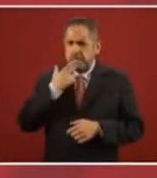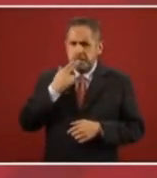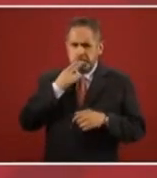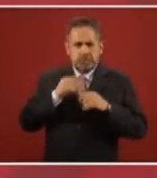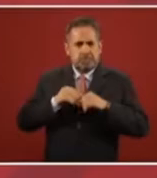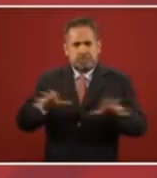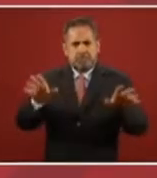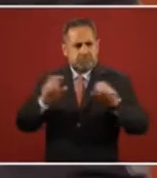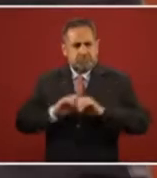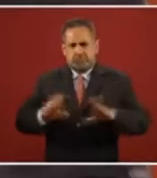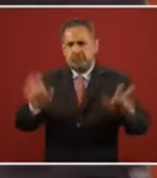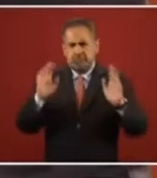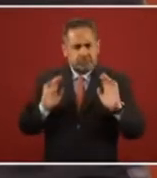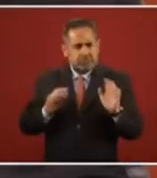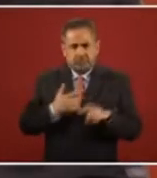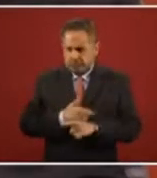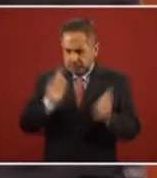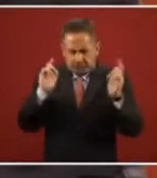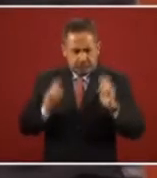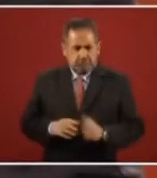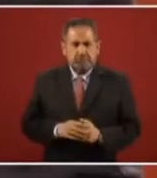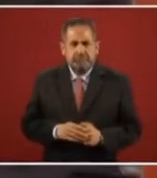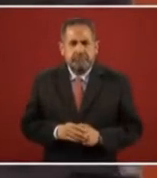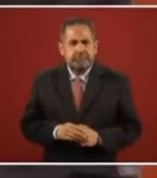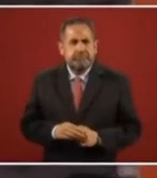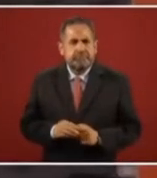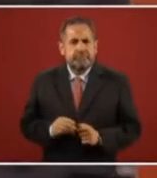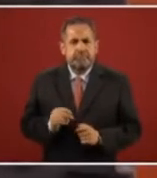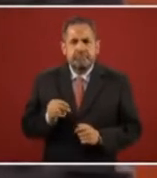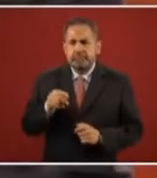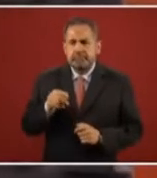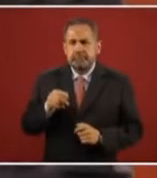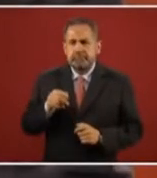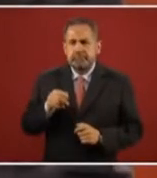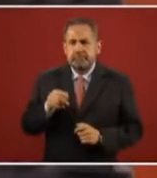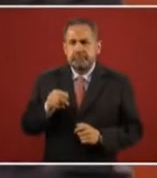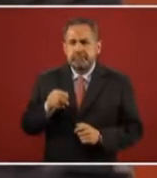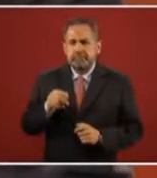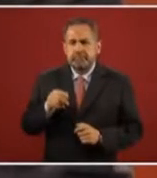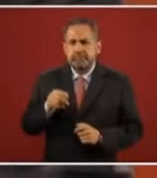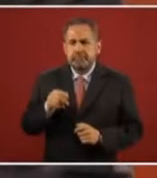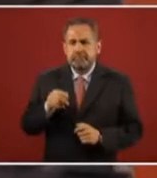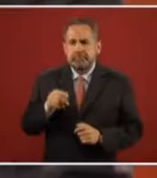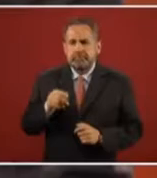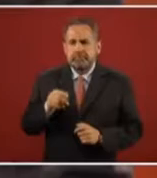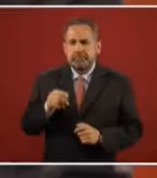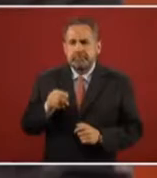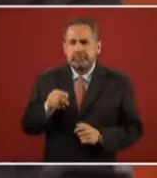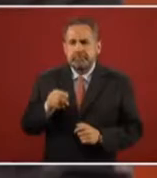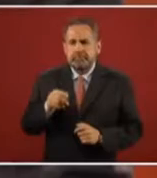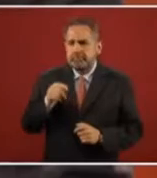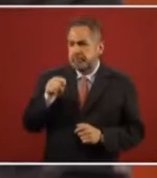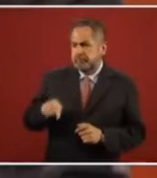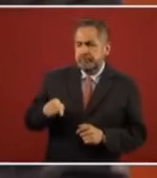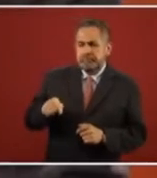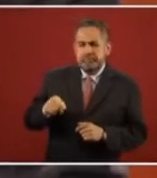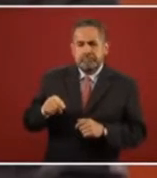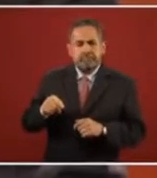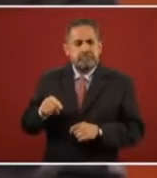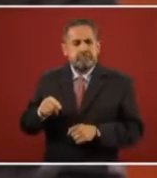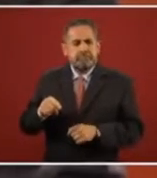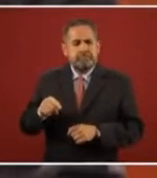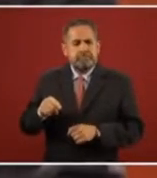servicios de comunicación de camino que es 11 veces de la